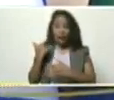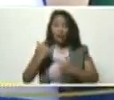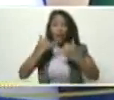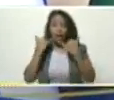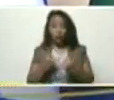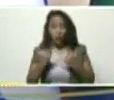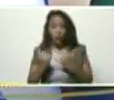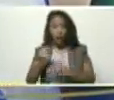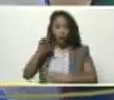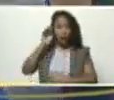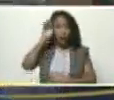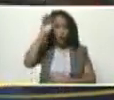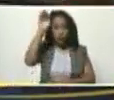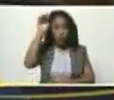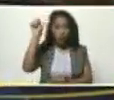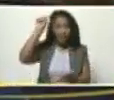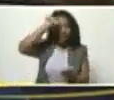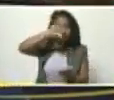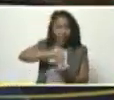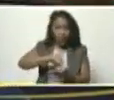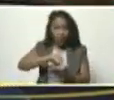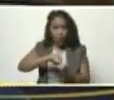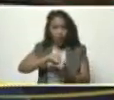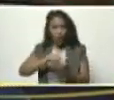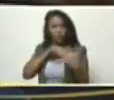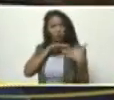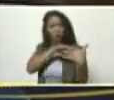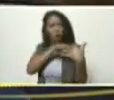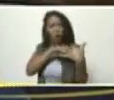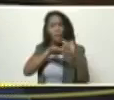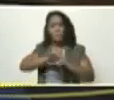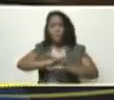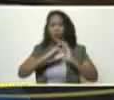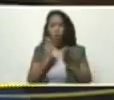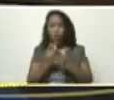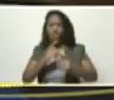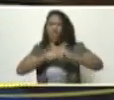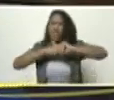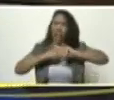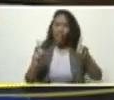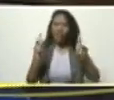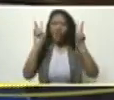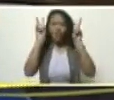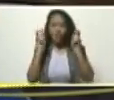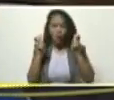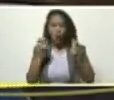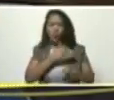epicentro de los combates por un mundo distinto, por un mundo nuevo.